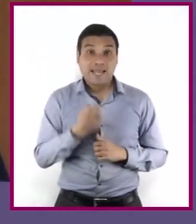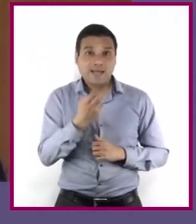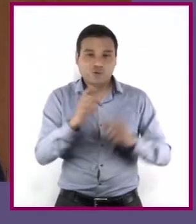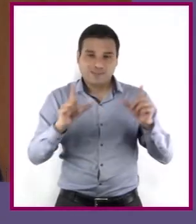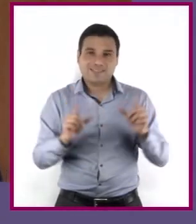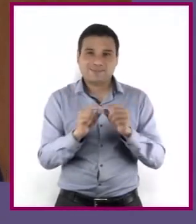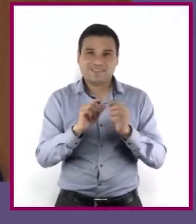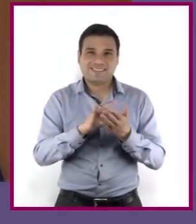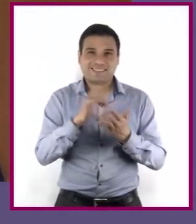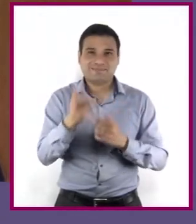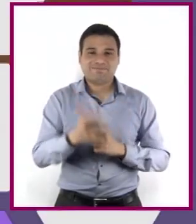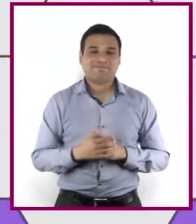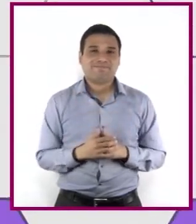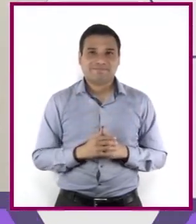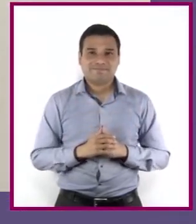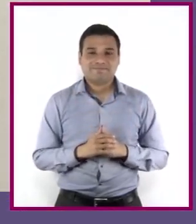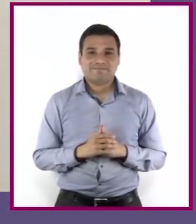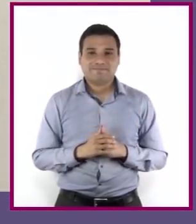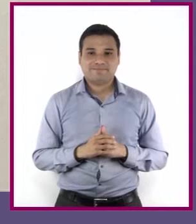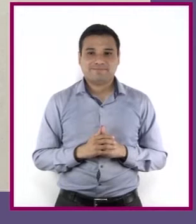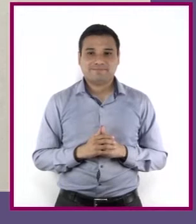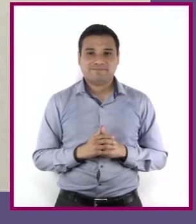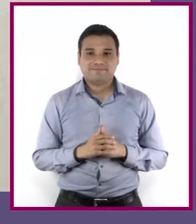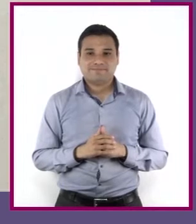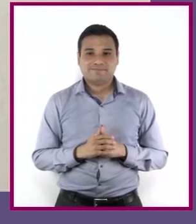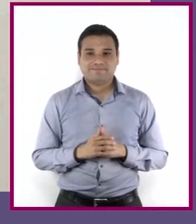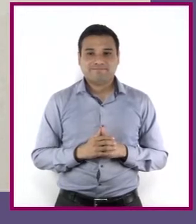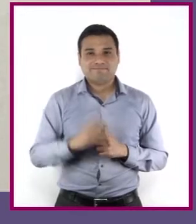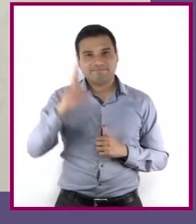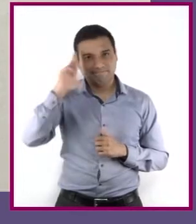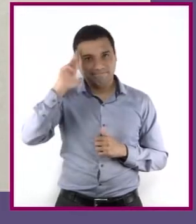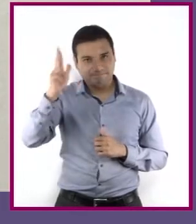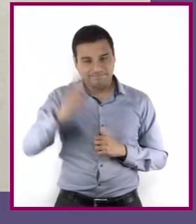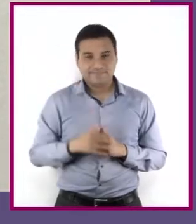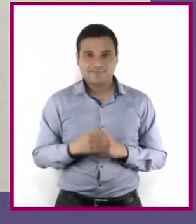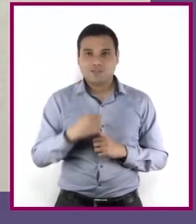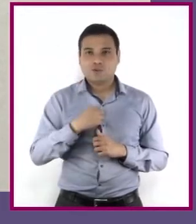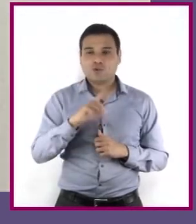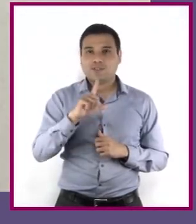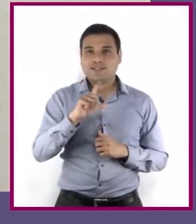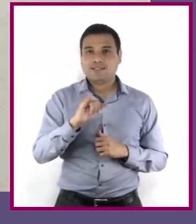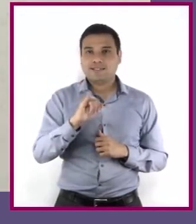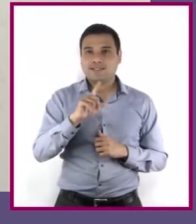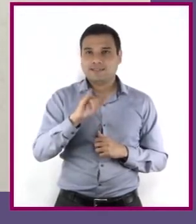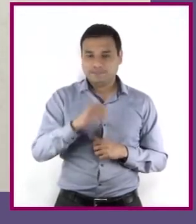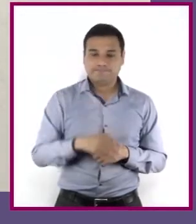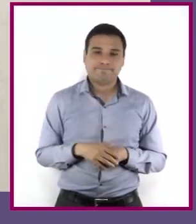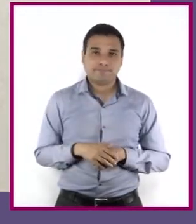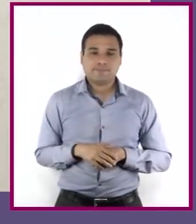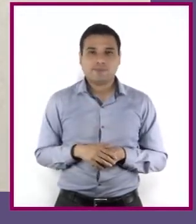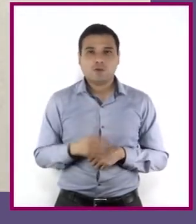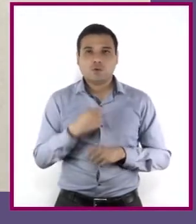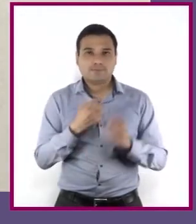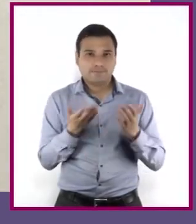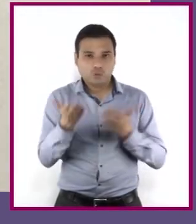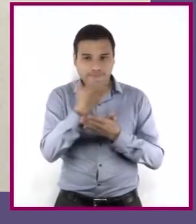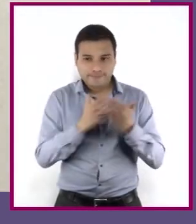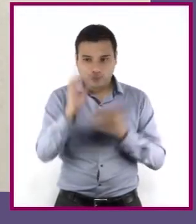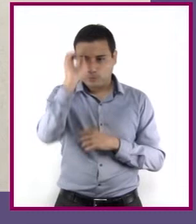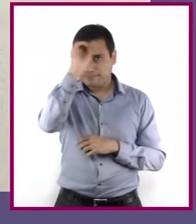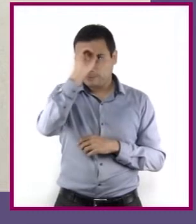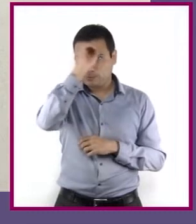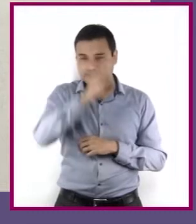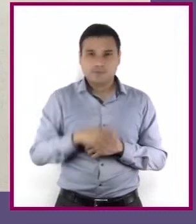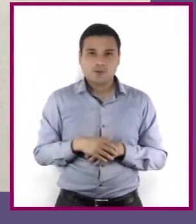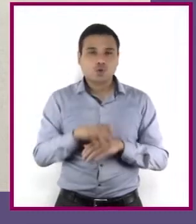por ahora. Gracias. Hola, yo soy Lili. Les comparto mis ideas sobre la participación civil,